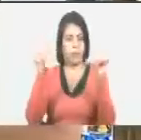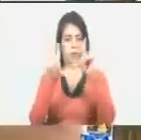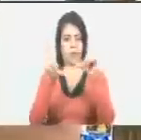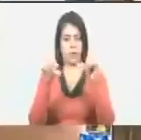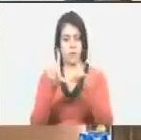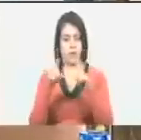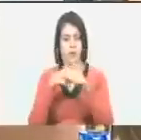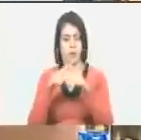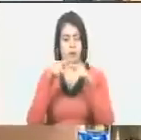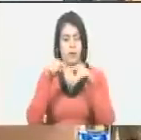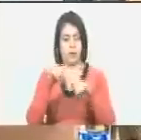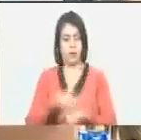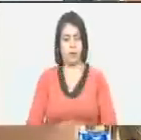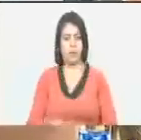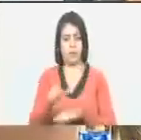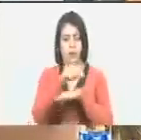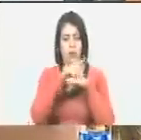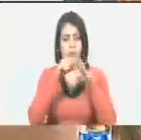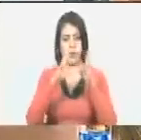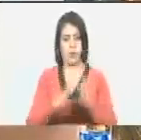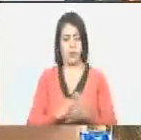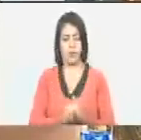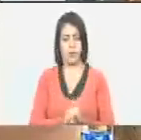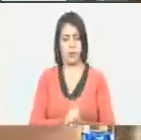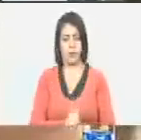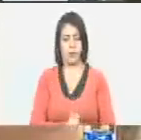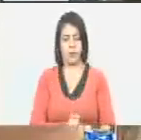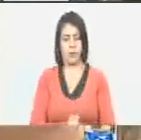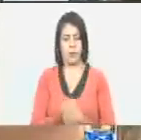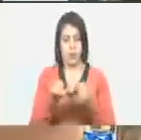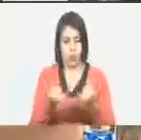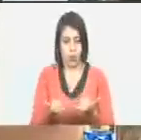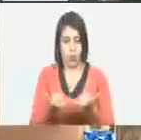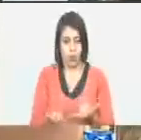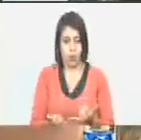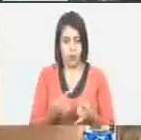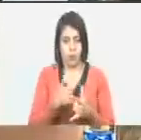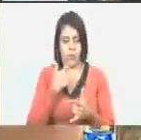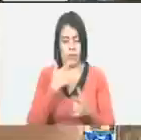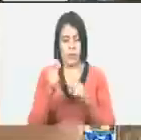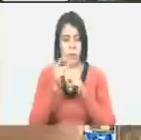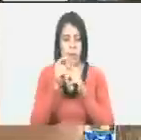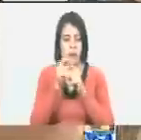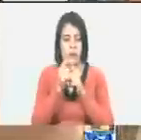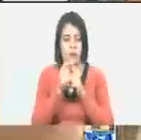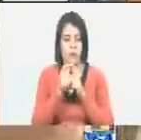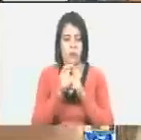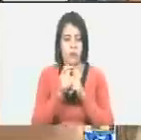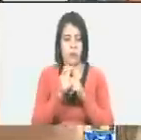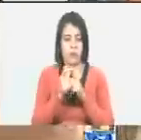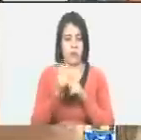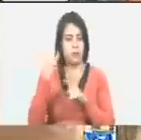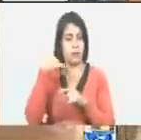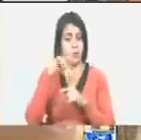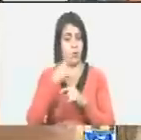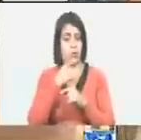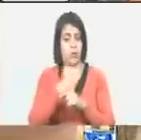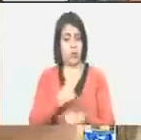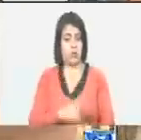tiene el gobernador, recientemente pronunció la frase según la cual